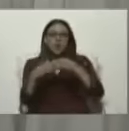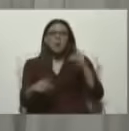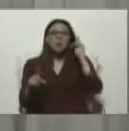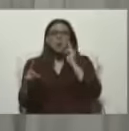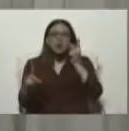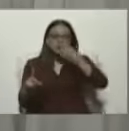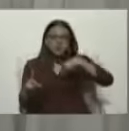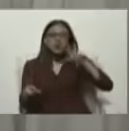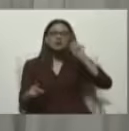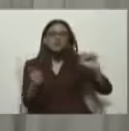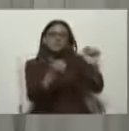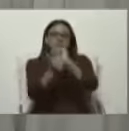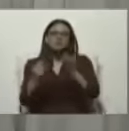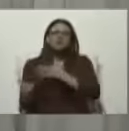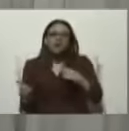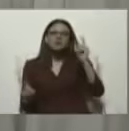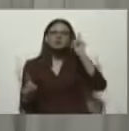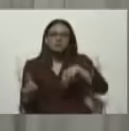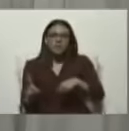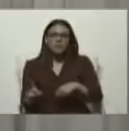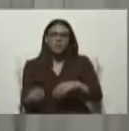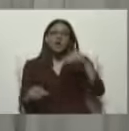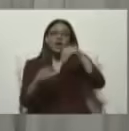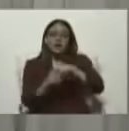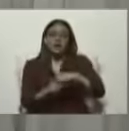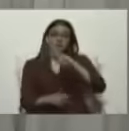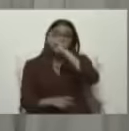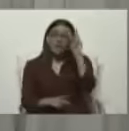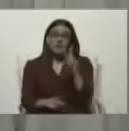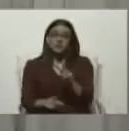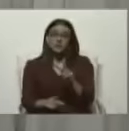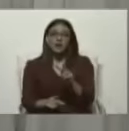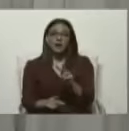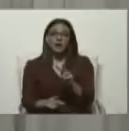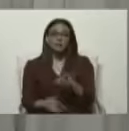Fíjense que en Venezuela